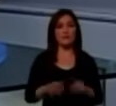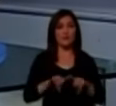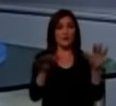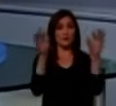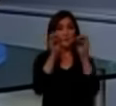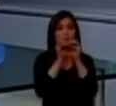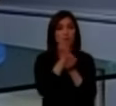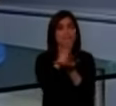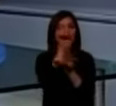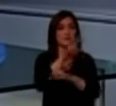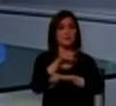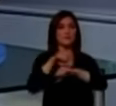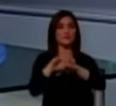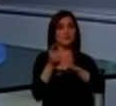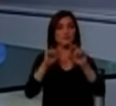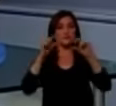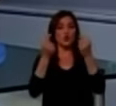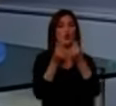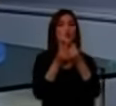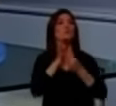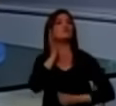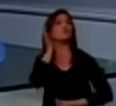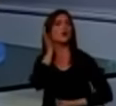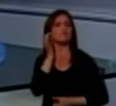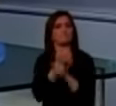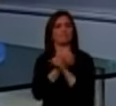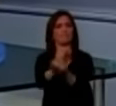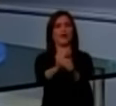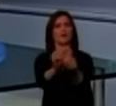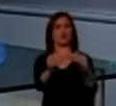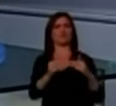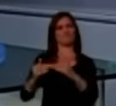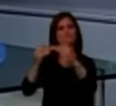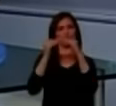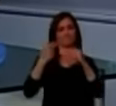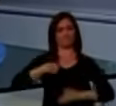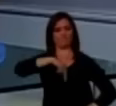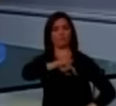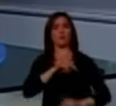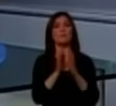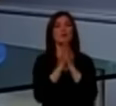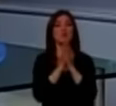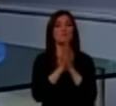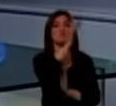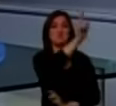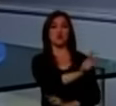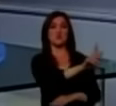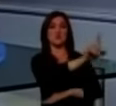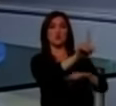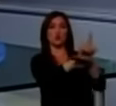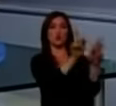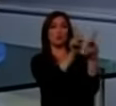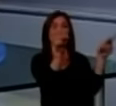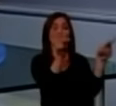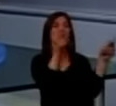Seguimos informando en 24 horas. El colectivo de mujeres Nosotras por la Democracia pidió la destitución de Orlando Pérez como director de